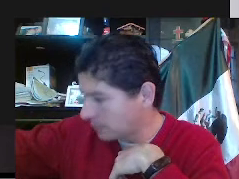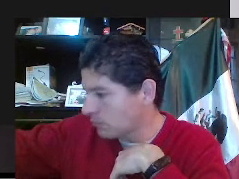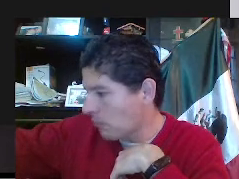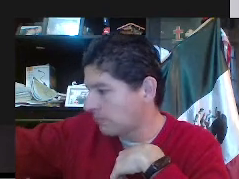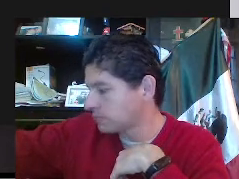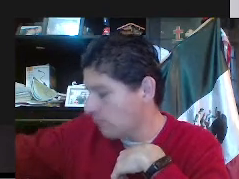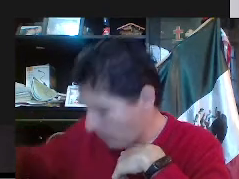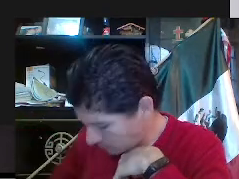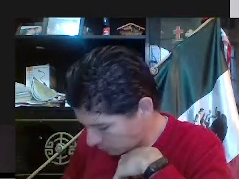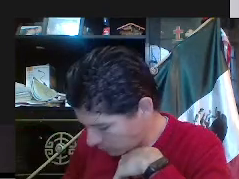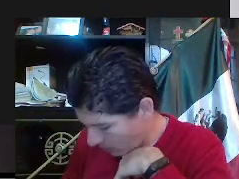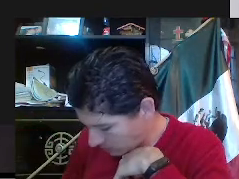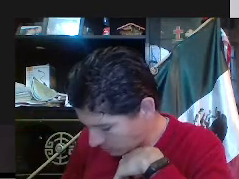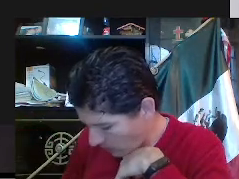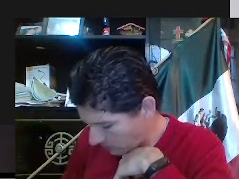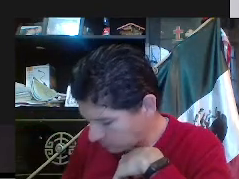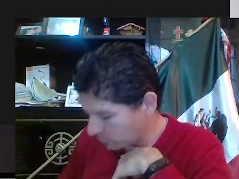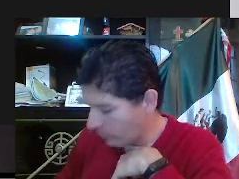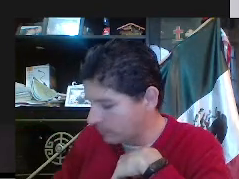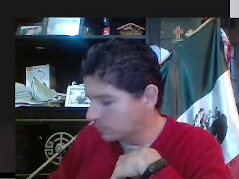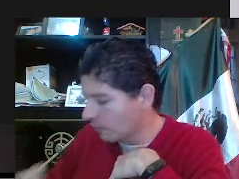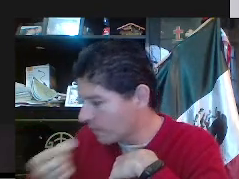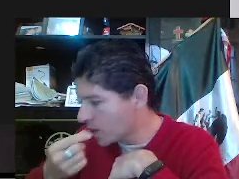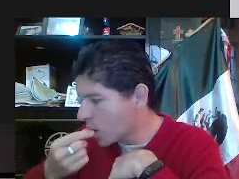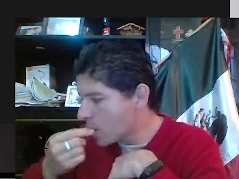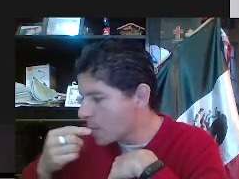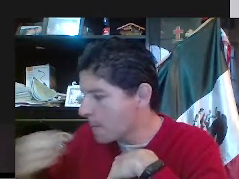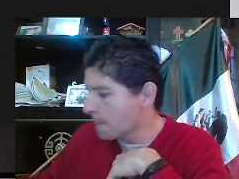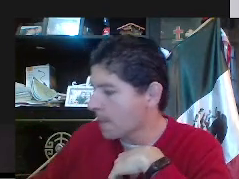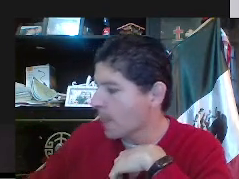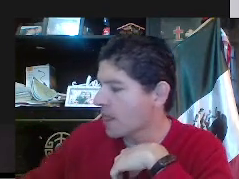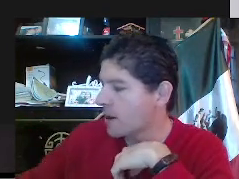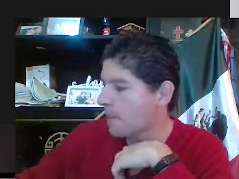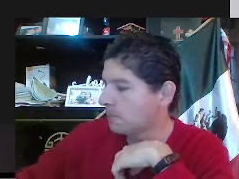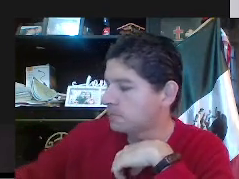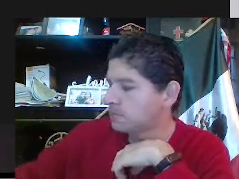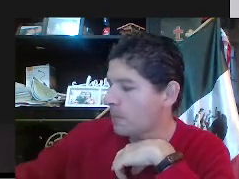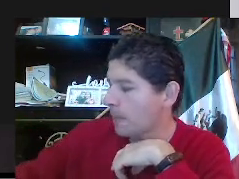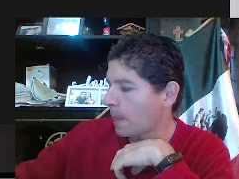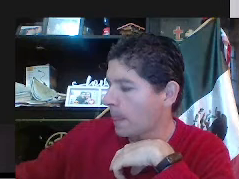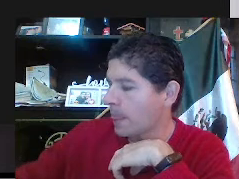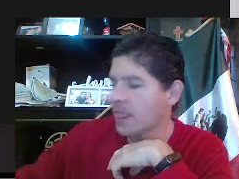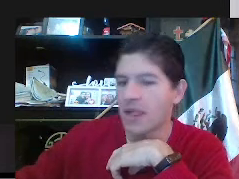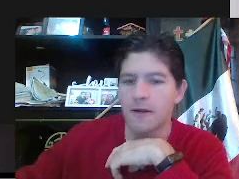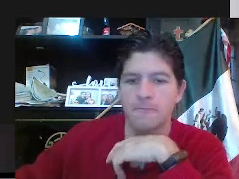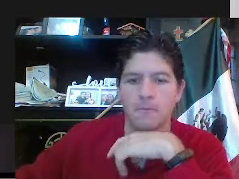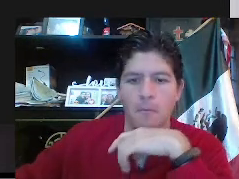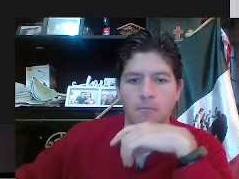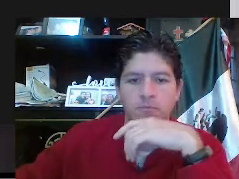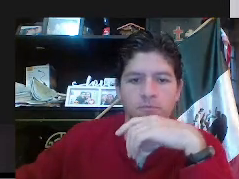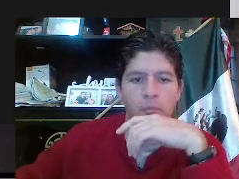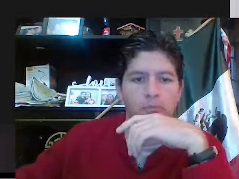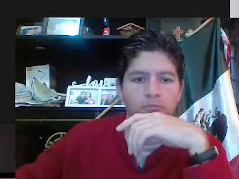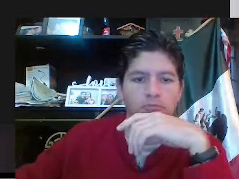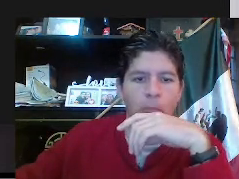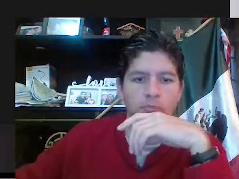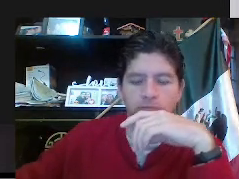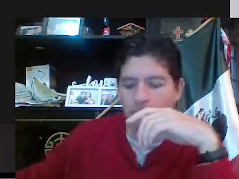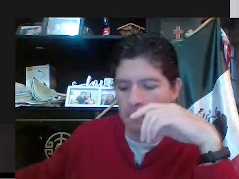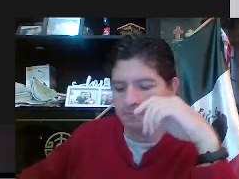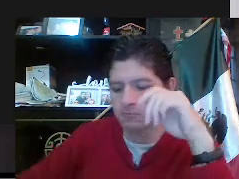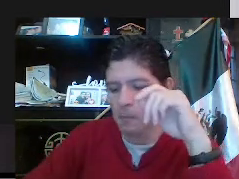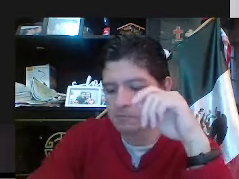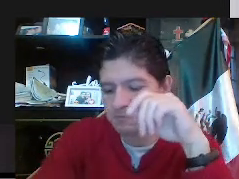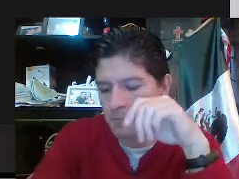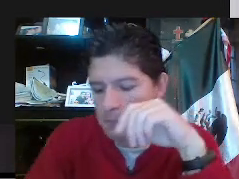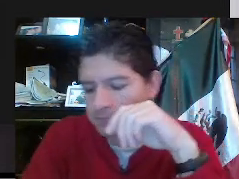los criterios de costos variables de despacho económico. Se benefician de la tarifa de porteo tipo estampilla, a costa